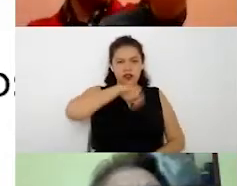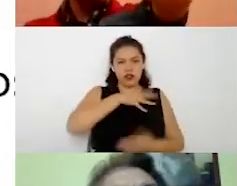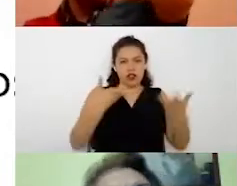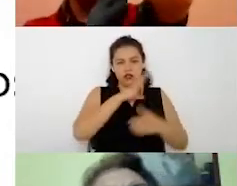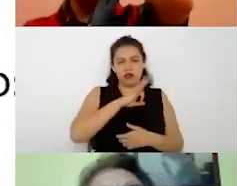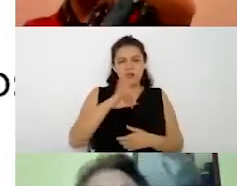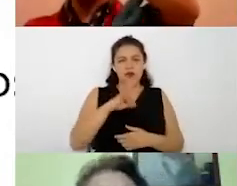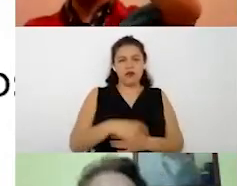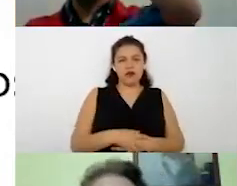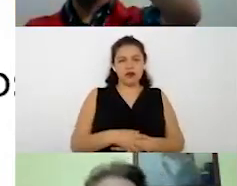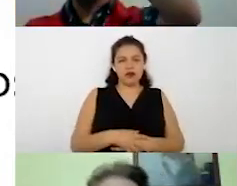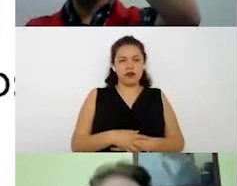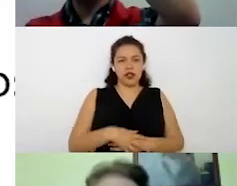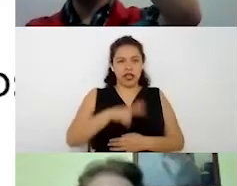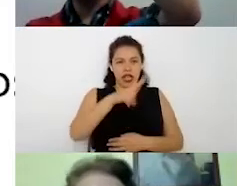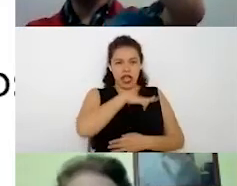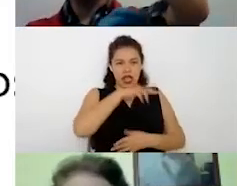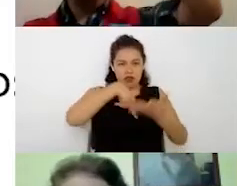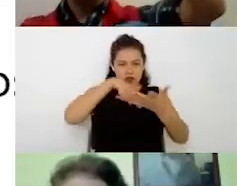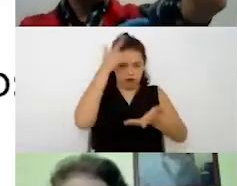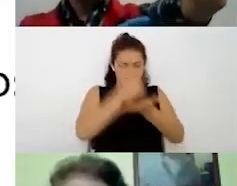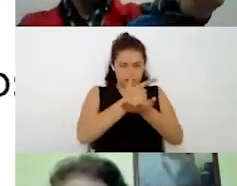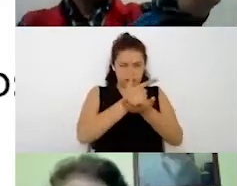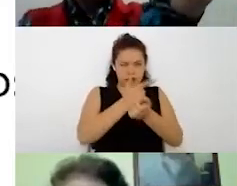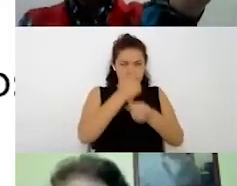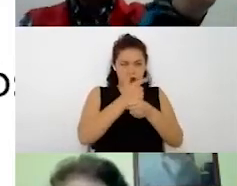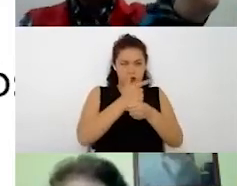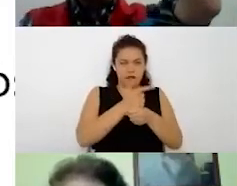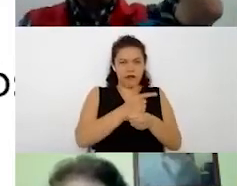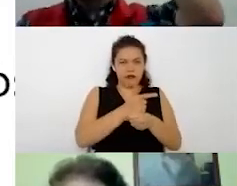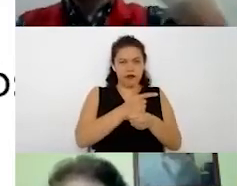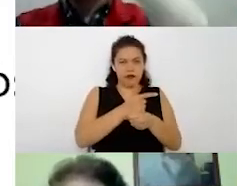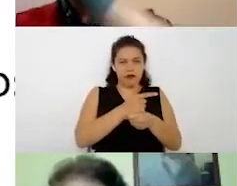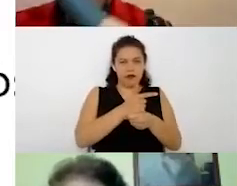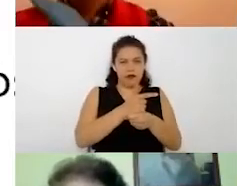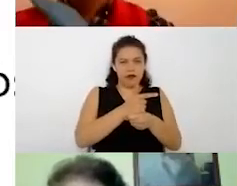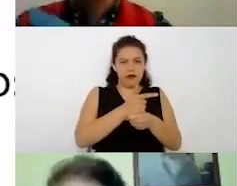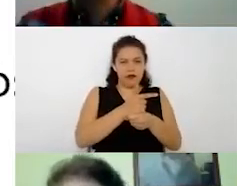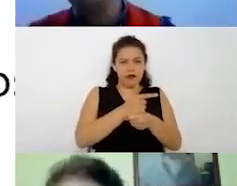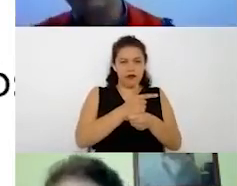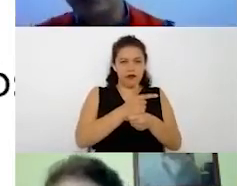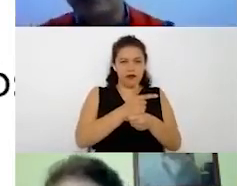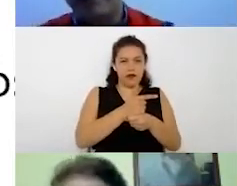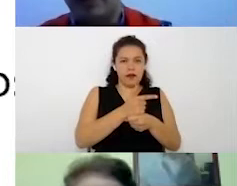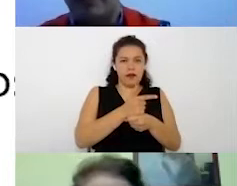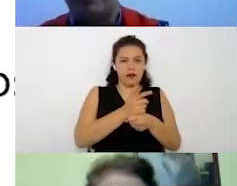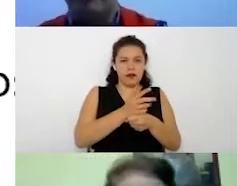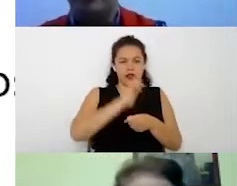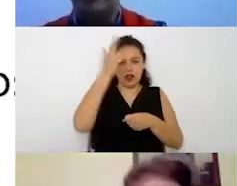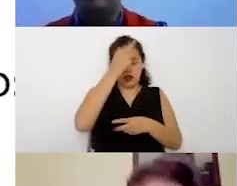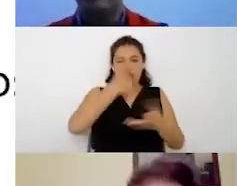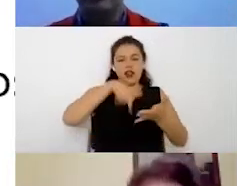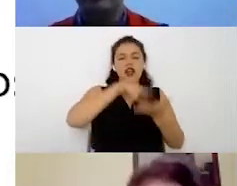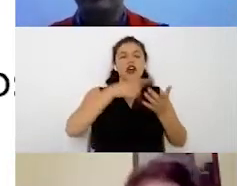dónde está nuestra herida, ¿de acuerdo? Y recordarán los puntos donde podemos tomar el